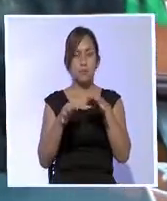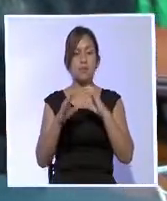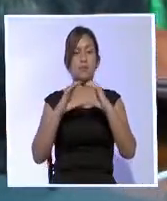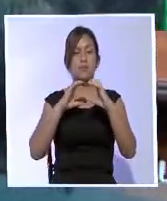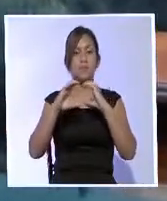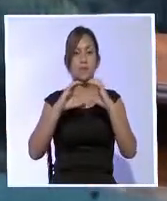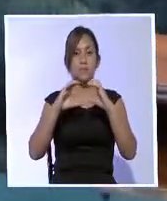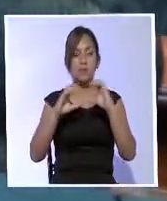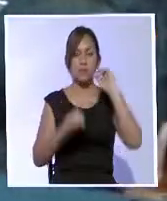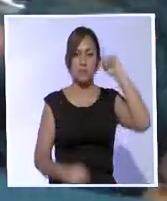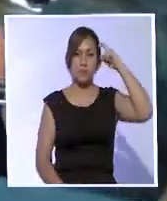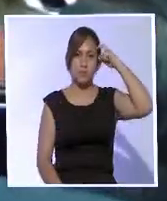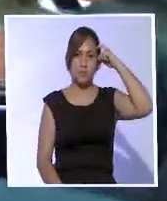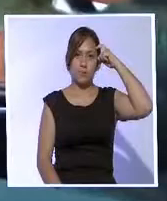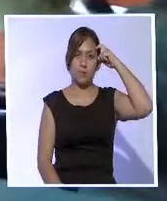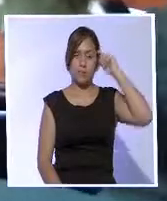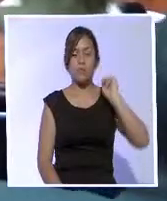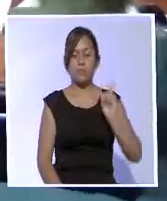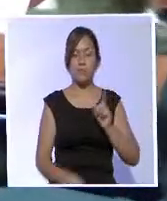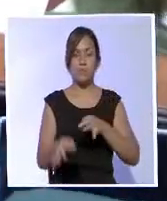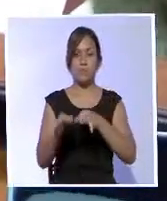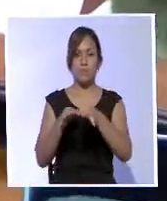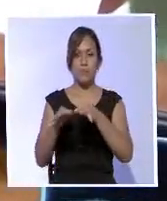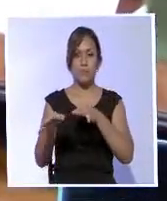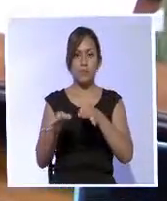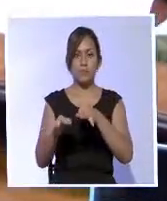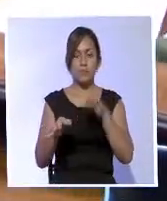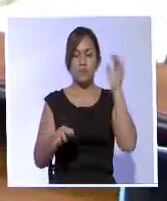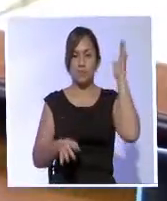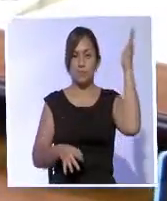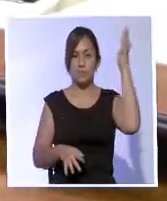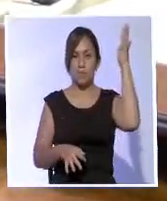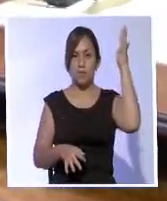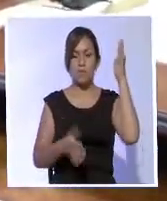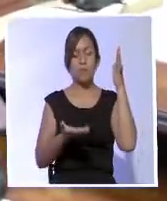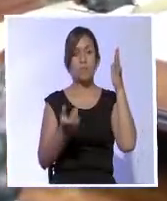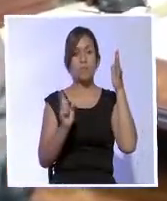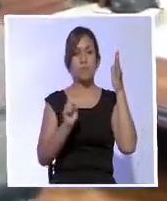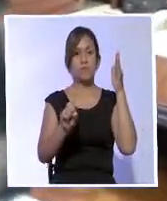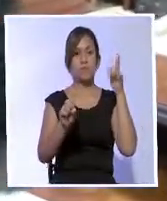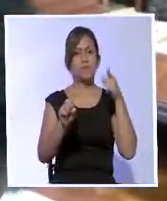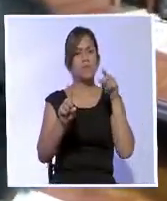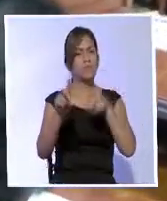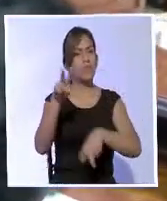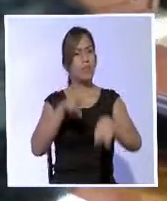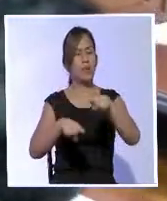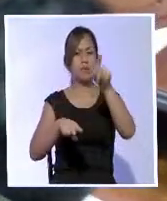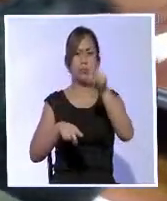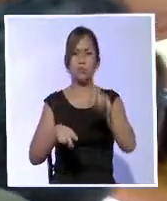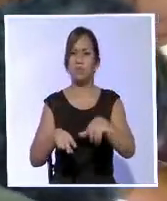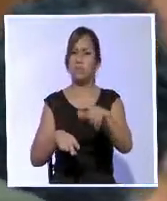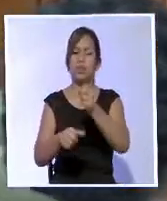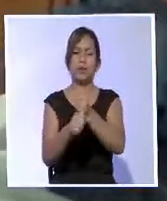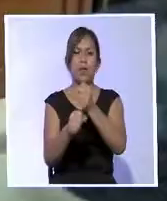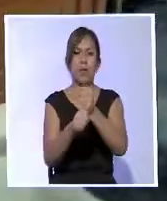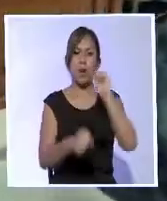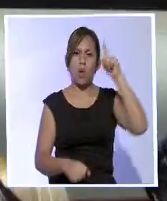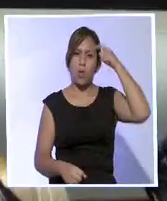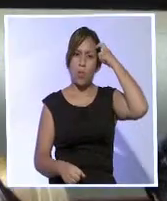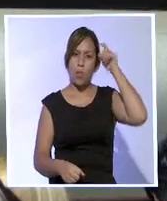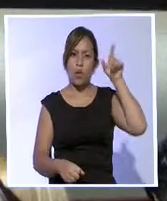comunicación y el gobierno allí marcó su intervención en la facultad del ciudadano en la evaluación permanente del trabajo estatal